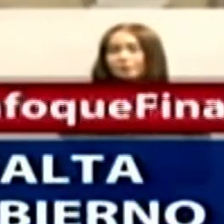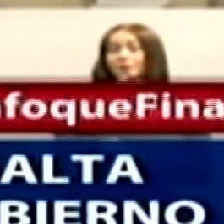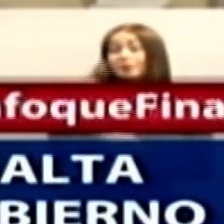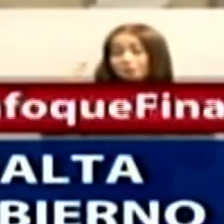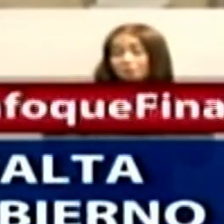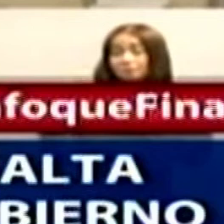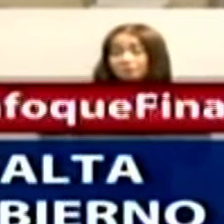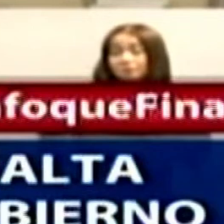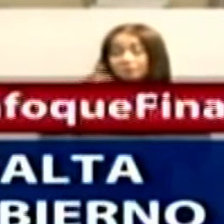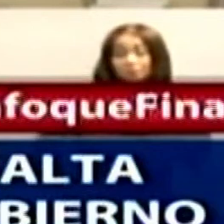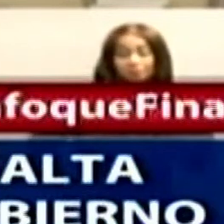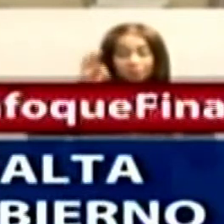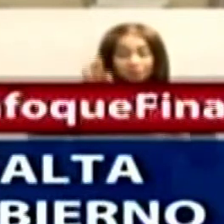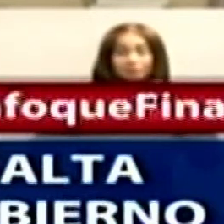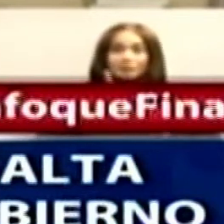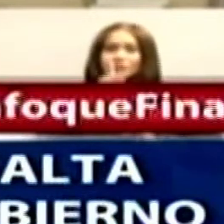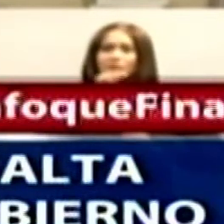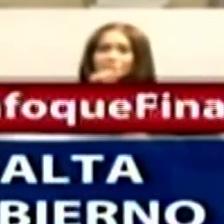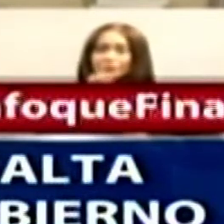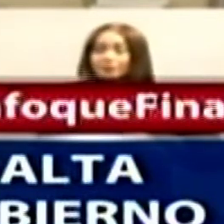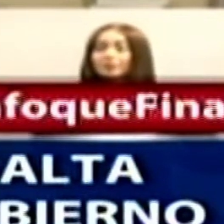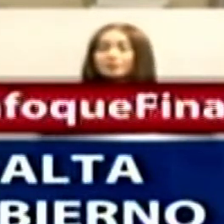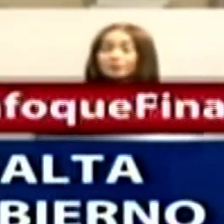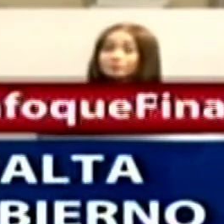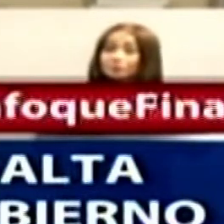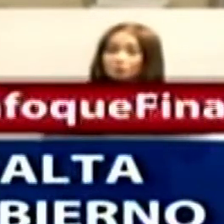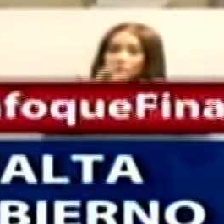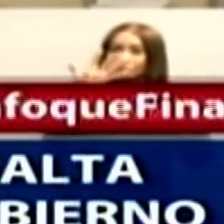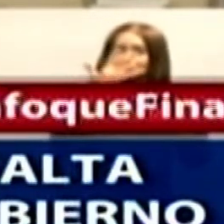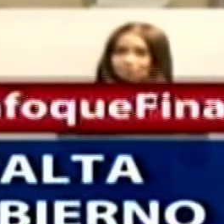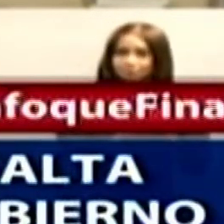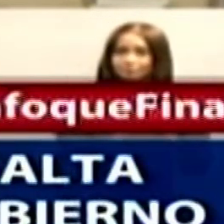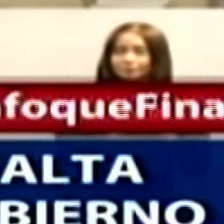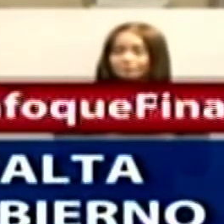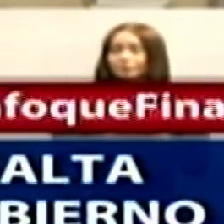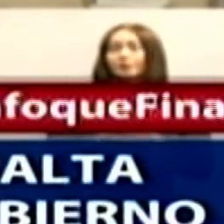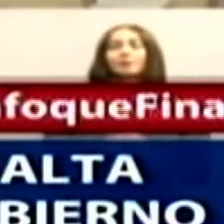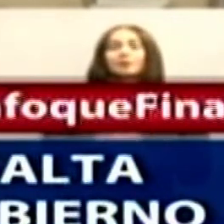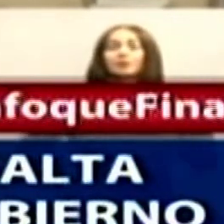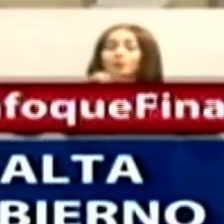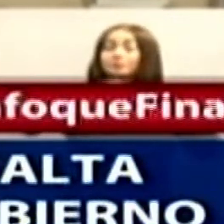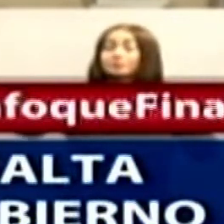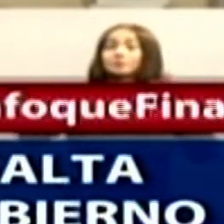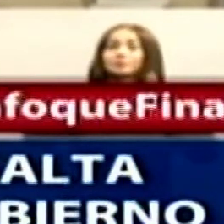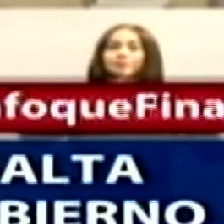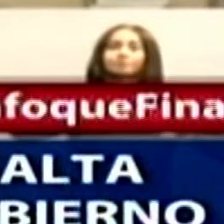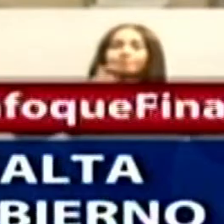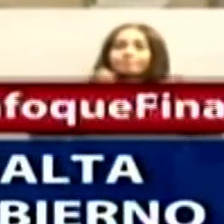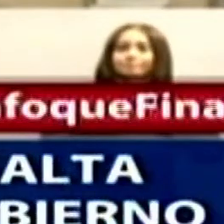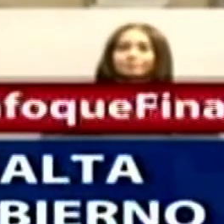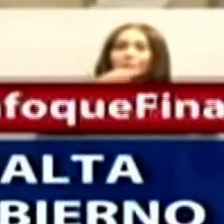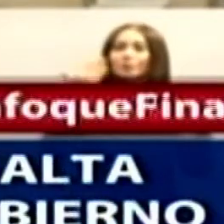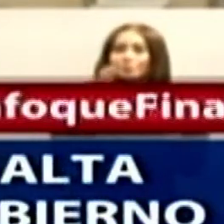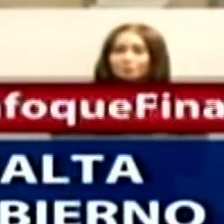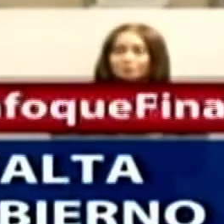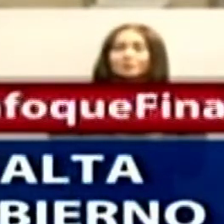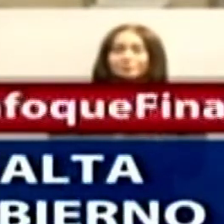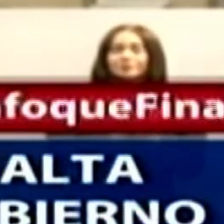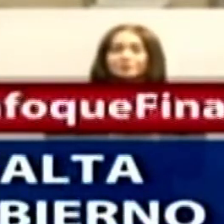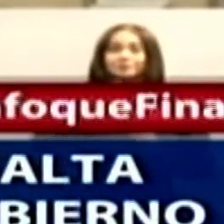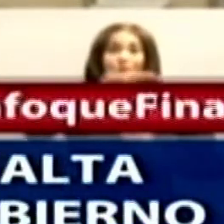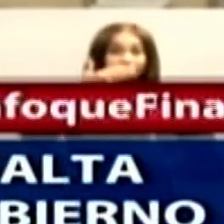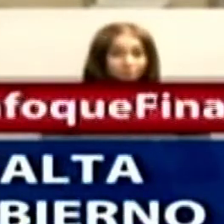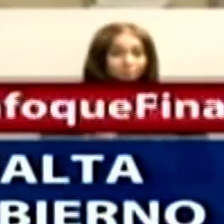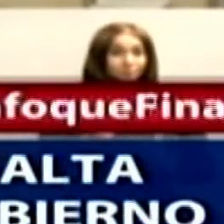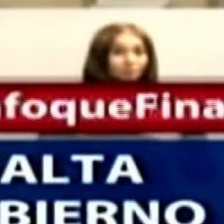Constitución y las leyes de la República. Un cambio trascendental en nuestra historia. Apenas comenzamos y nos